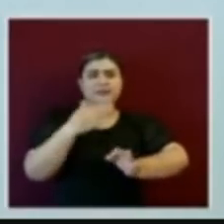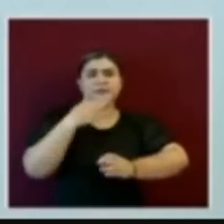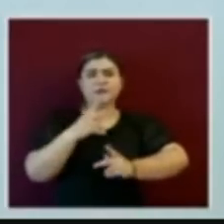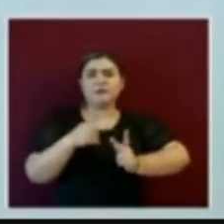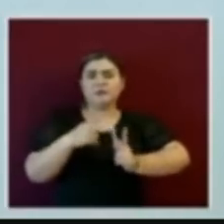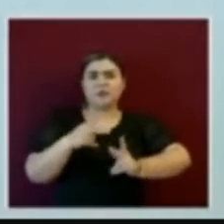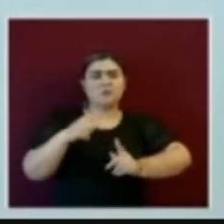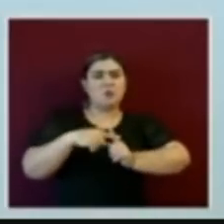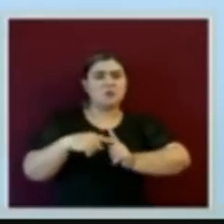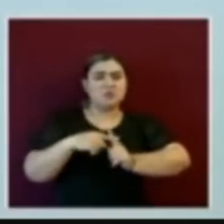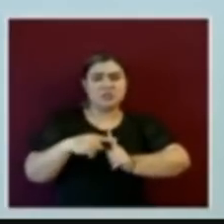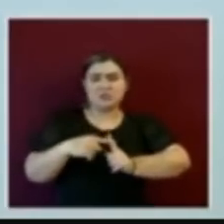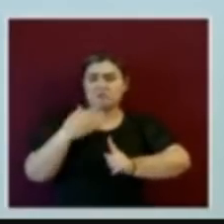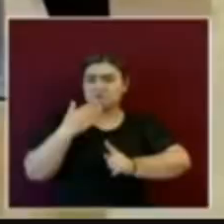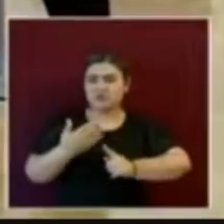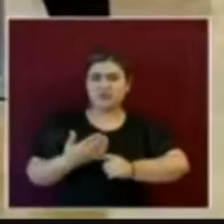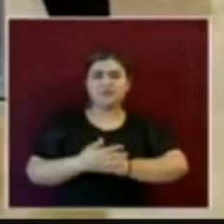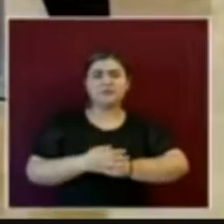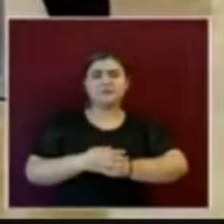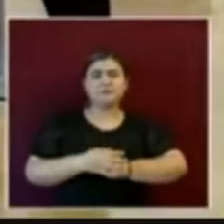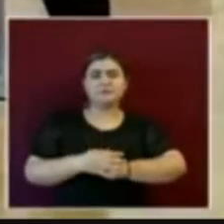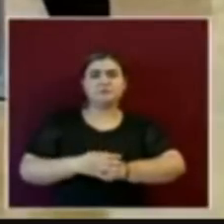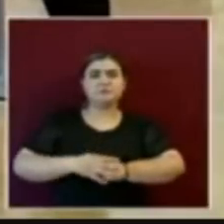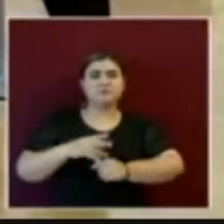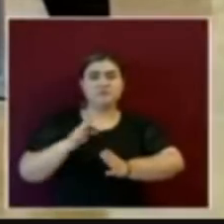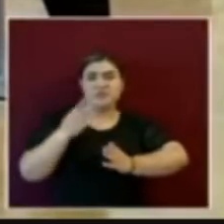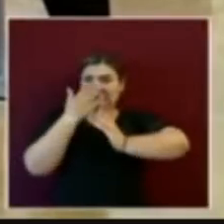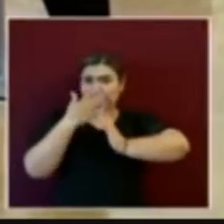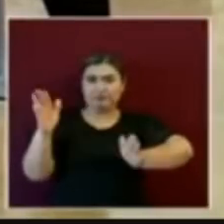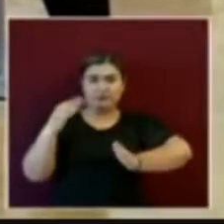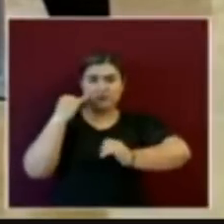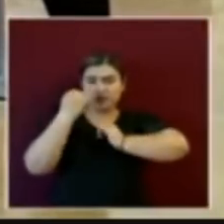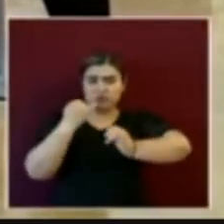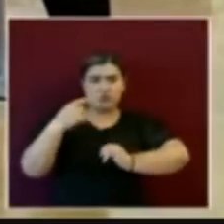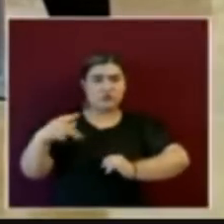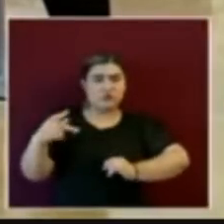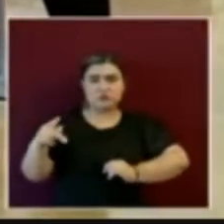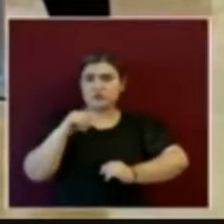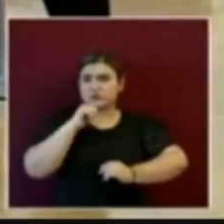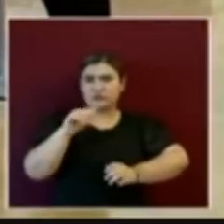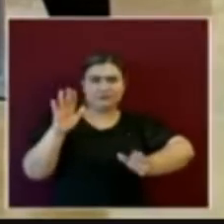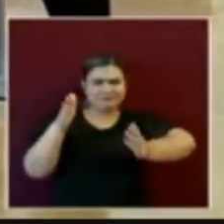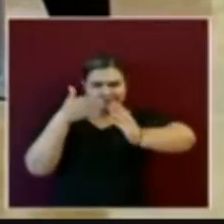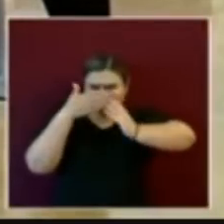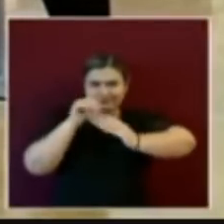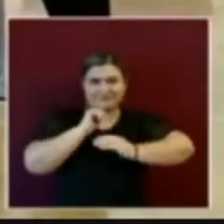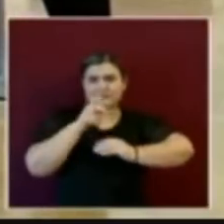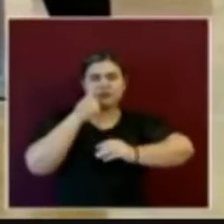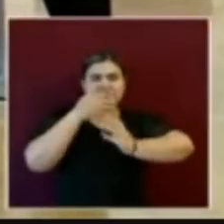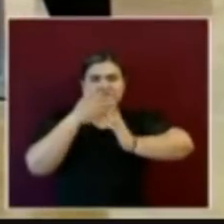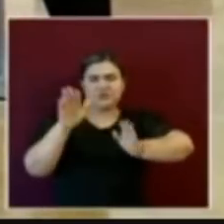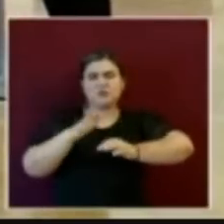muy positivo, abierto en sus comentarios con los